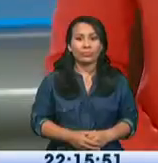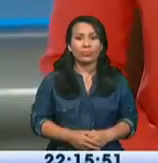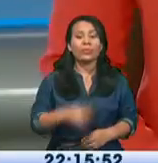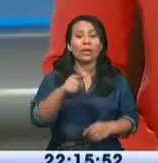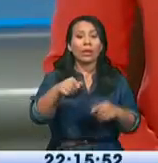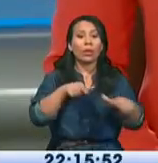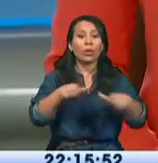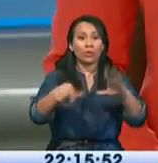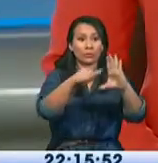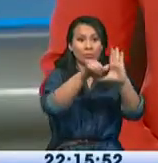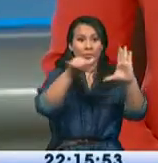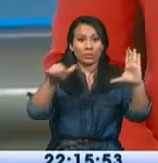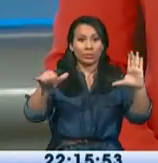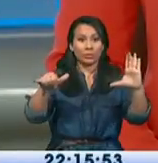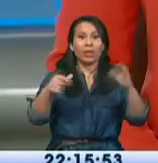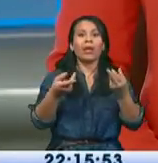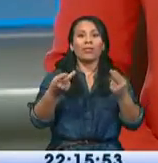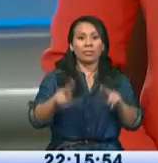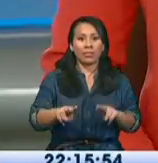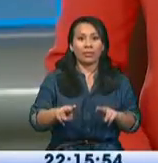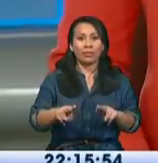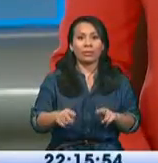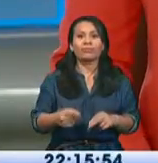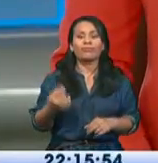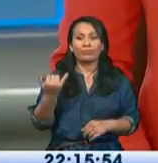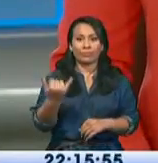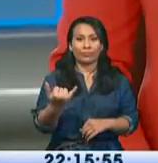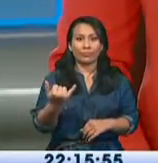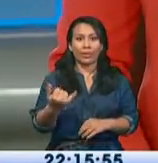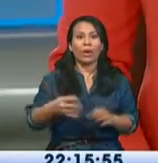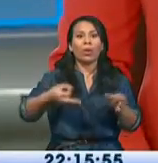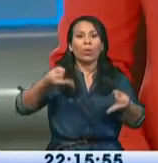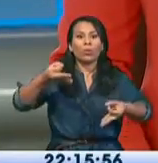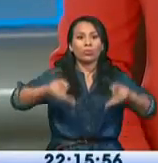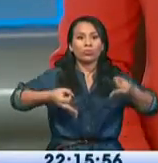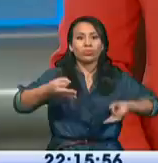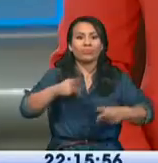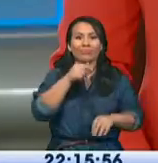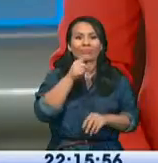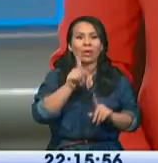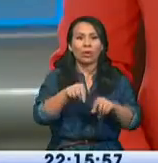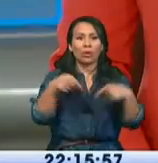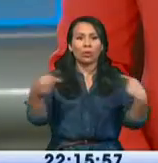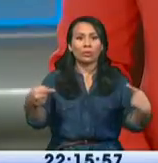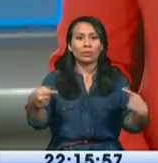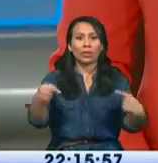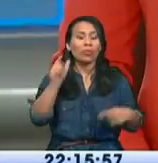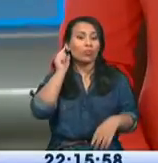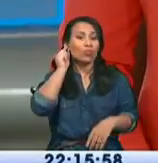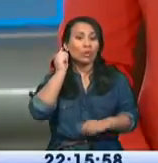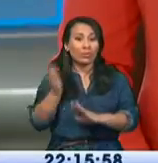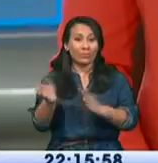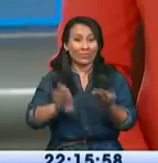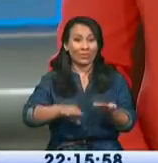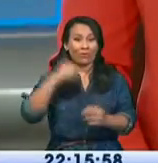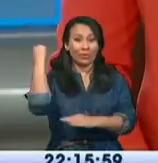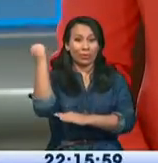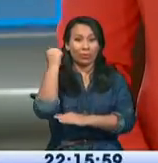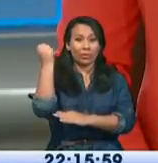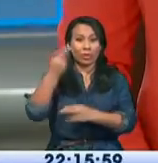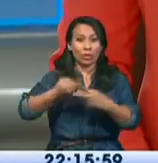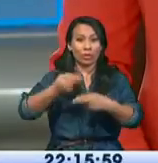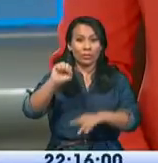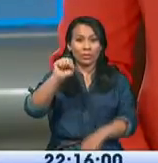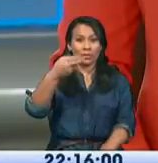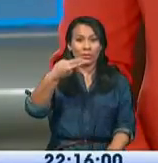En Santa Elena, las partes procesales acudieron a un nuevo día de audiencia por el caso de la muerte de la cantante Sharon. En la primera jornada rindió